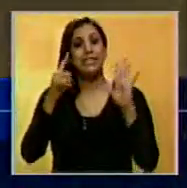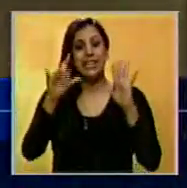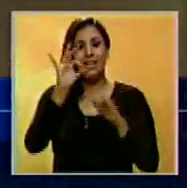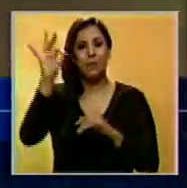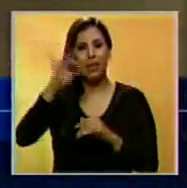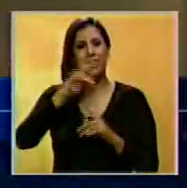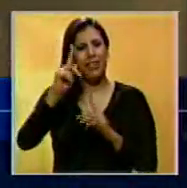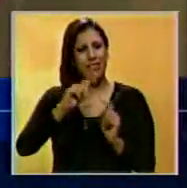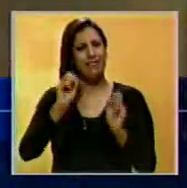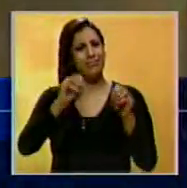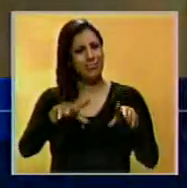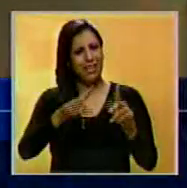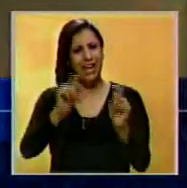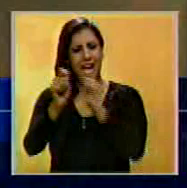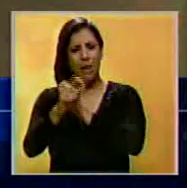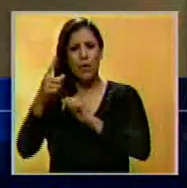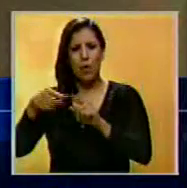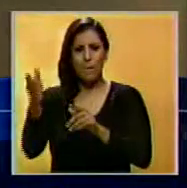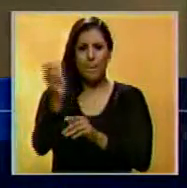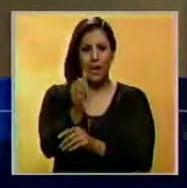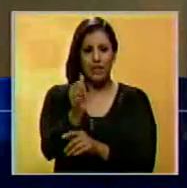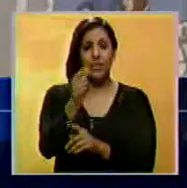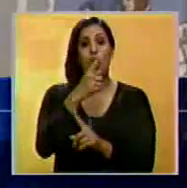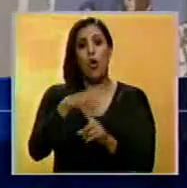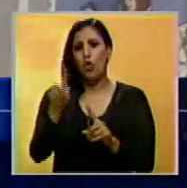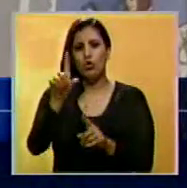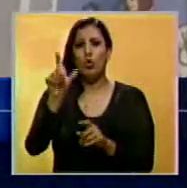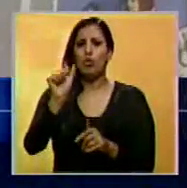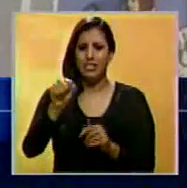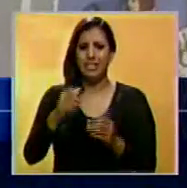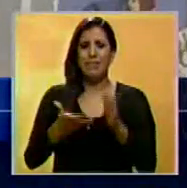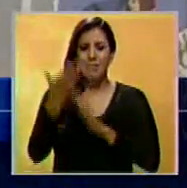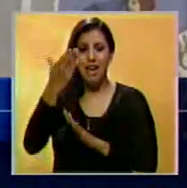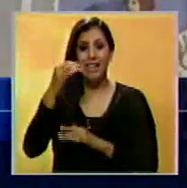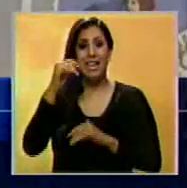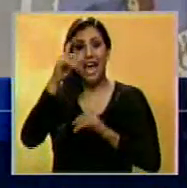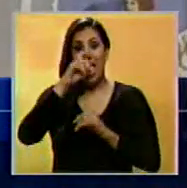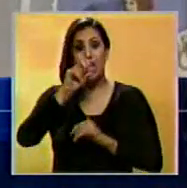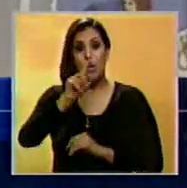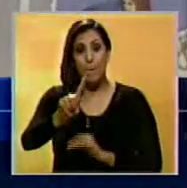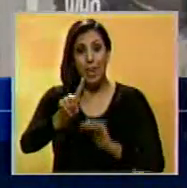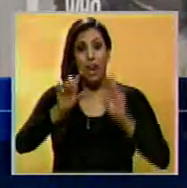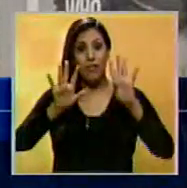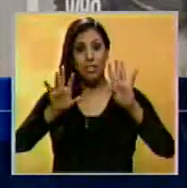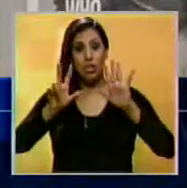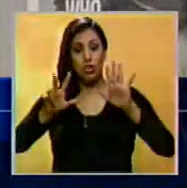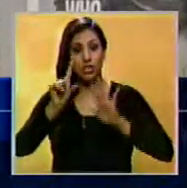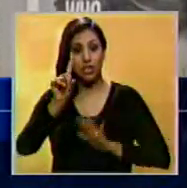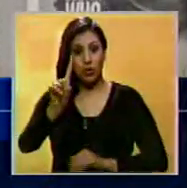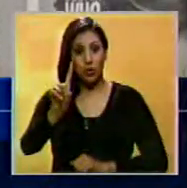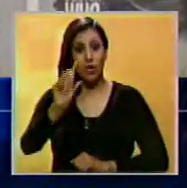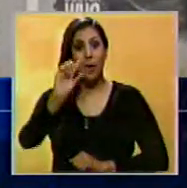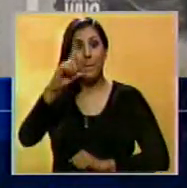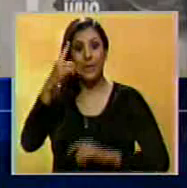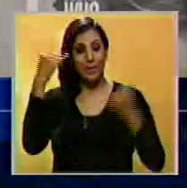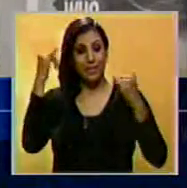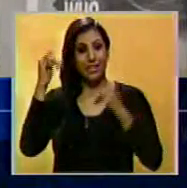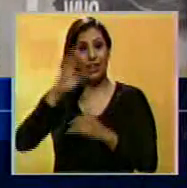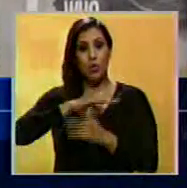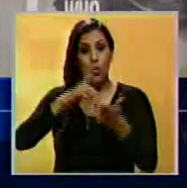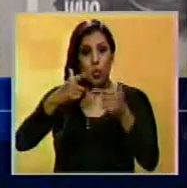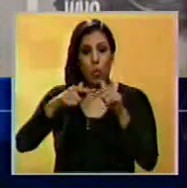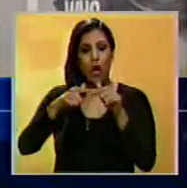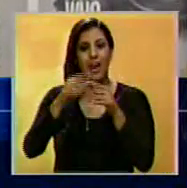70% cree que debería reinar el mayor tiempo posible, el porcentaje más alto desde el año 1981. Las primeras celebraciones serán